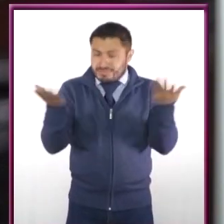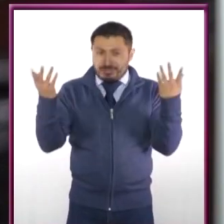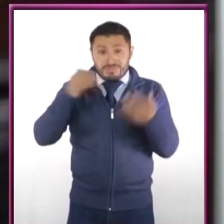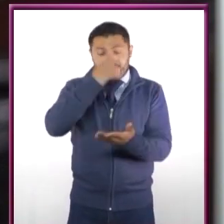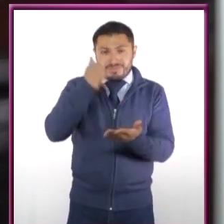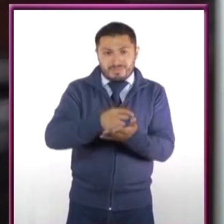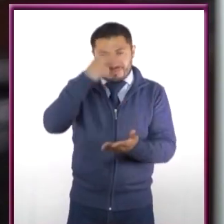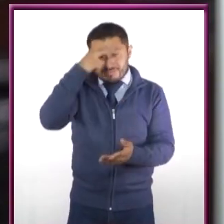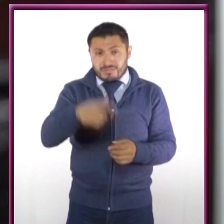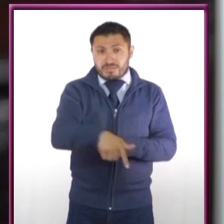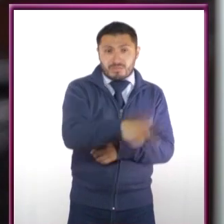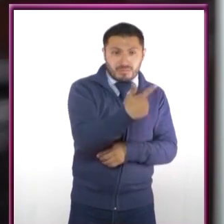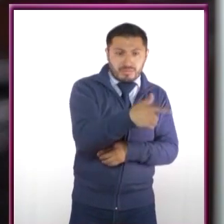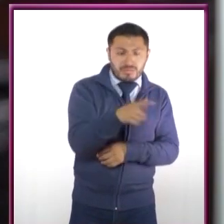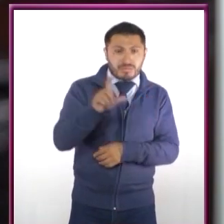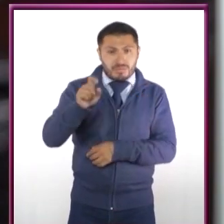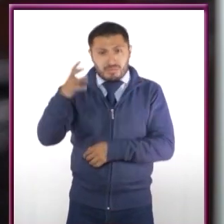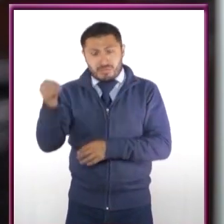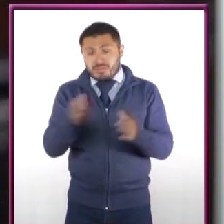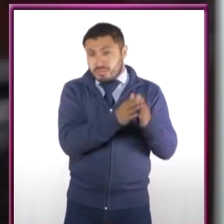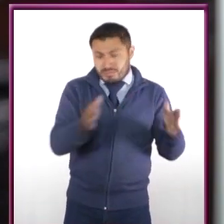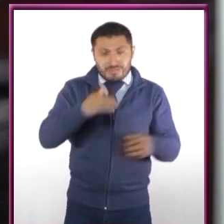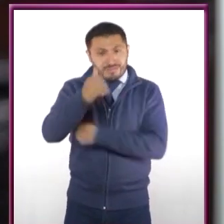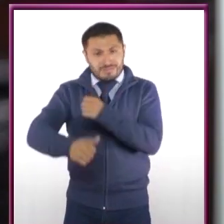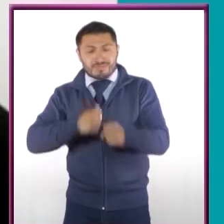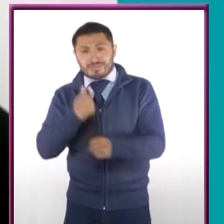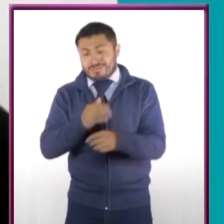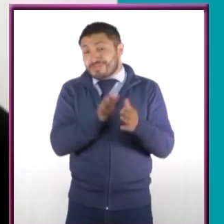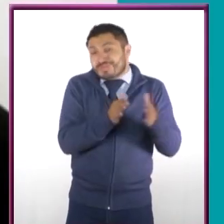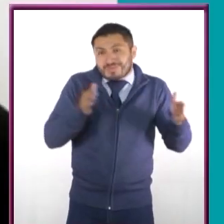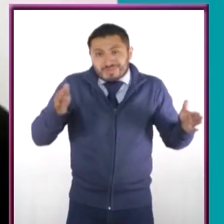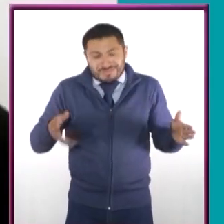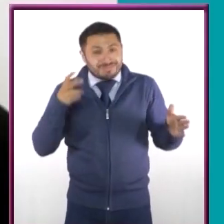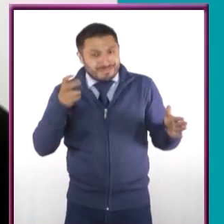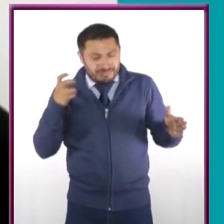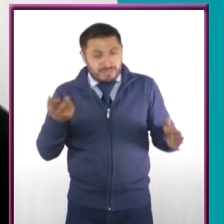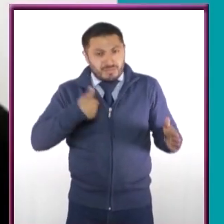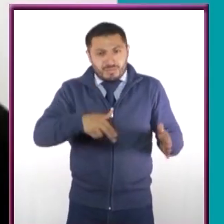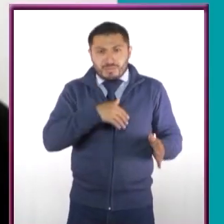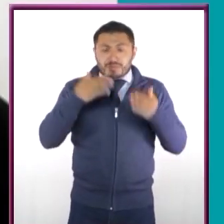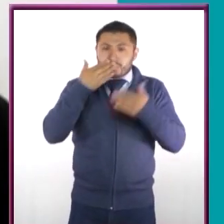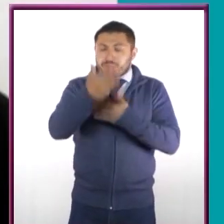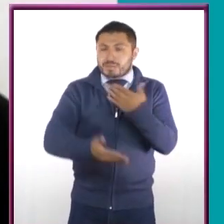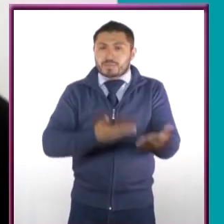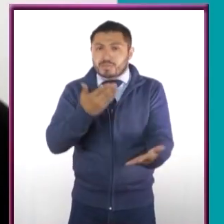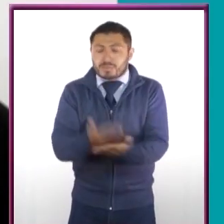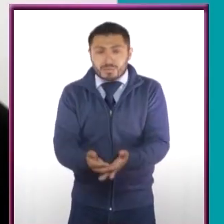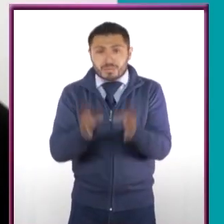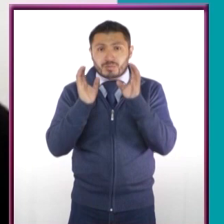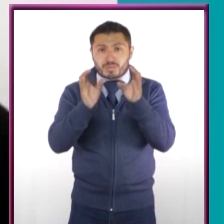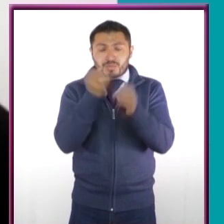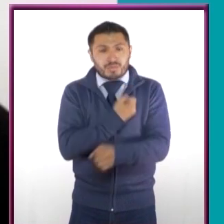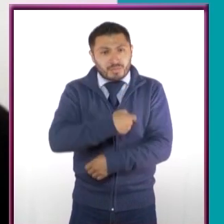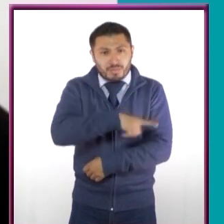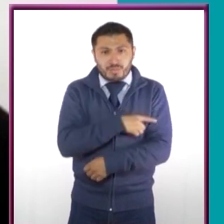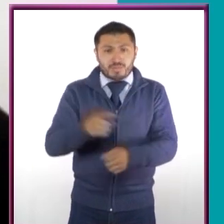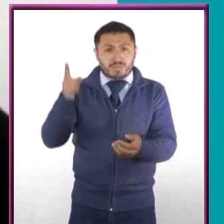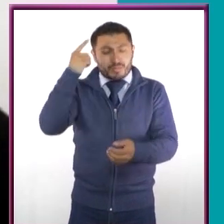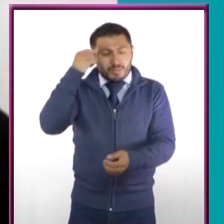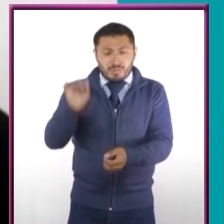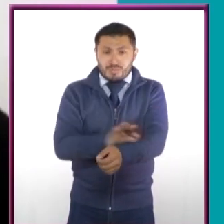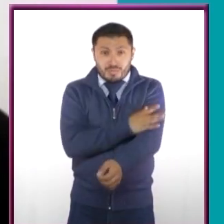de México que tienen entre 12 y 29 años de edad. Nosotros proporcionamos un servicio de salud emocional y de